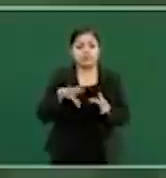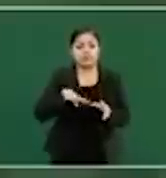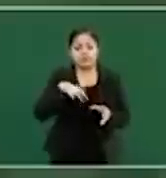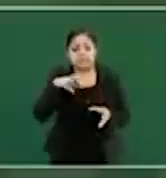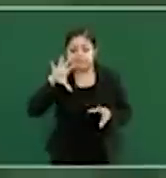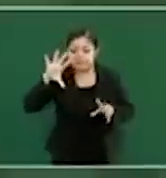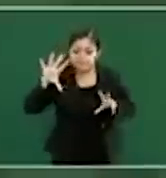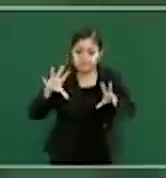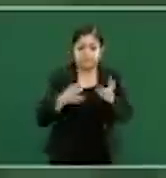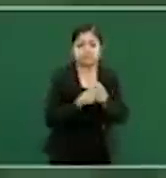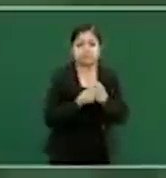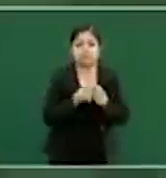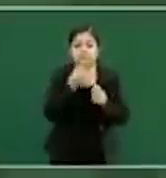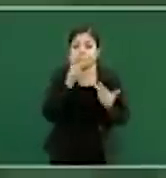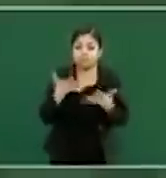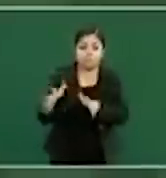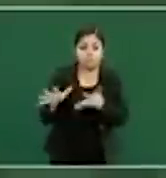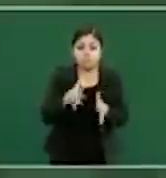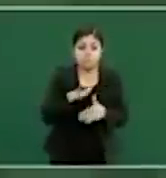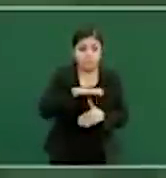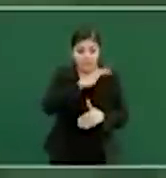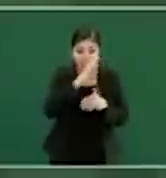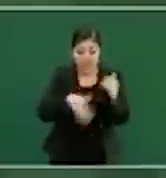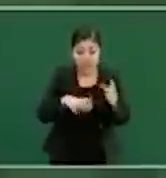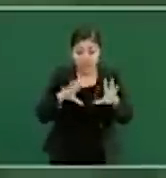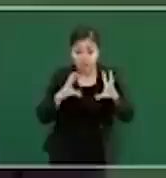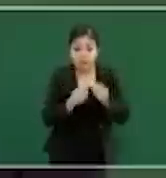En total va a costar la terminación